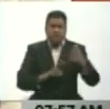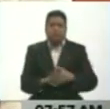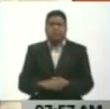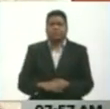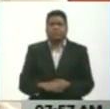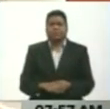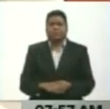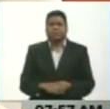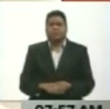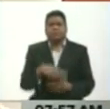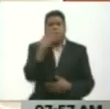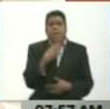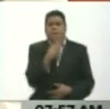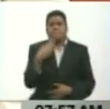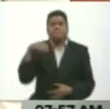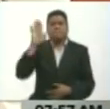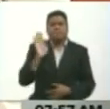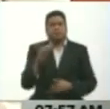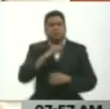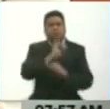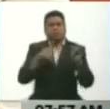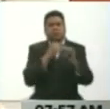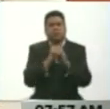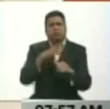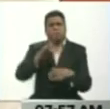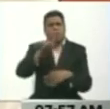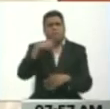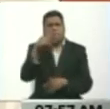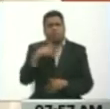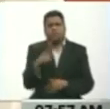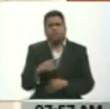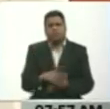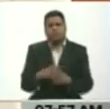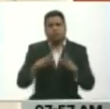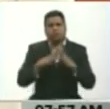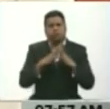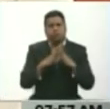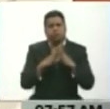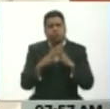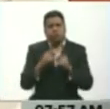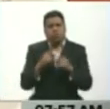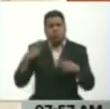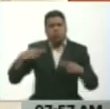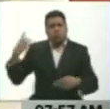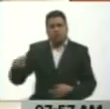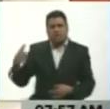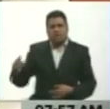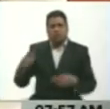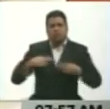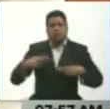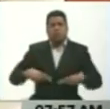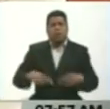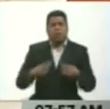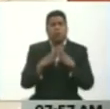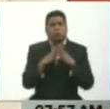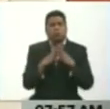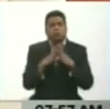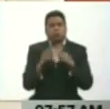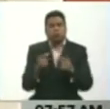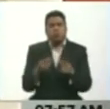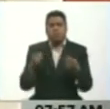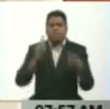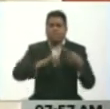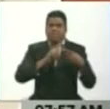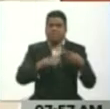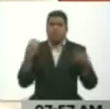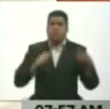y con el Pacto Internacional de Derechos Civiles y Políticos de la Convención Interamericana de Derechos Humanos, las garantías de los derechos a la vida.